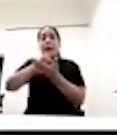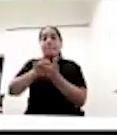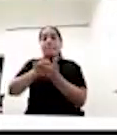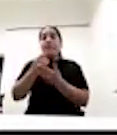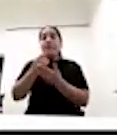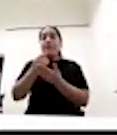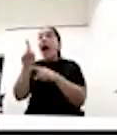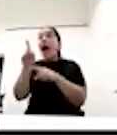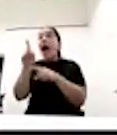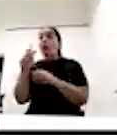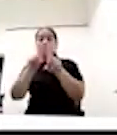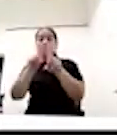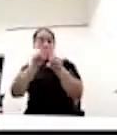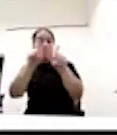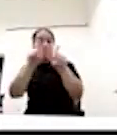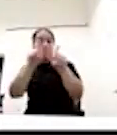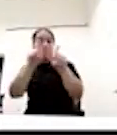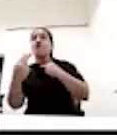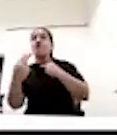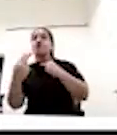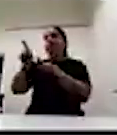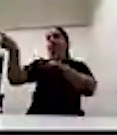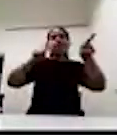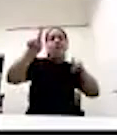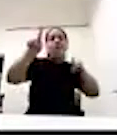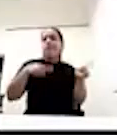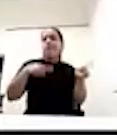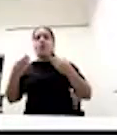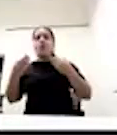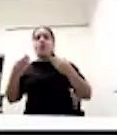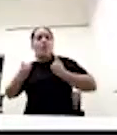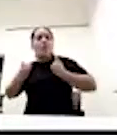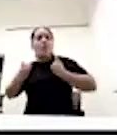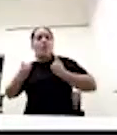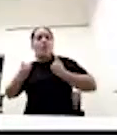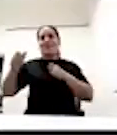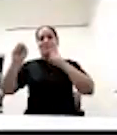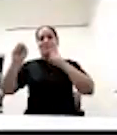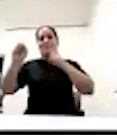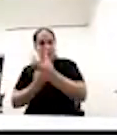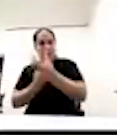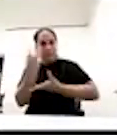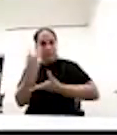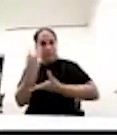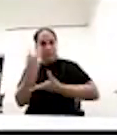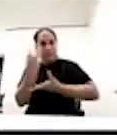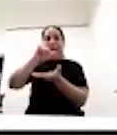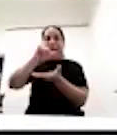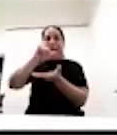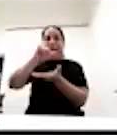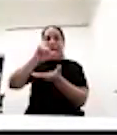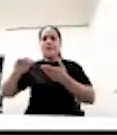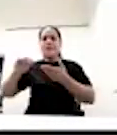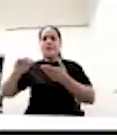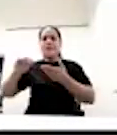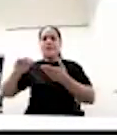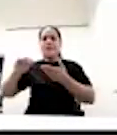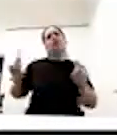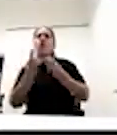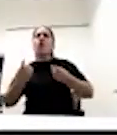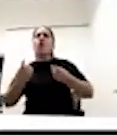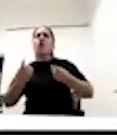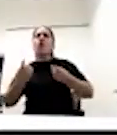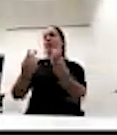los extremos y todas las interioridades. Un concierto de diferentes voces que cobran armonía